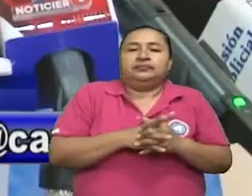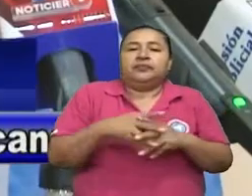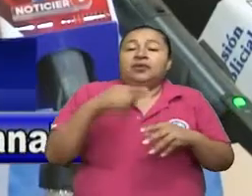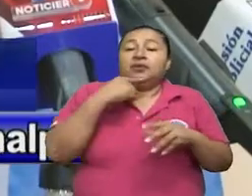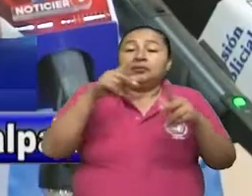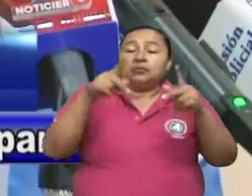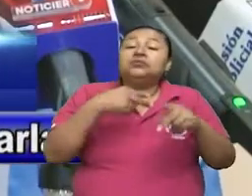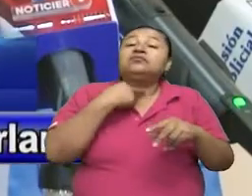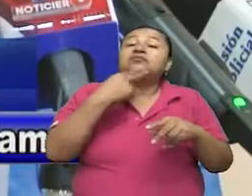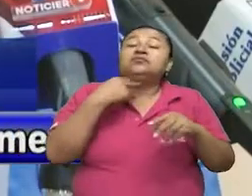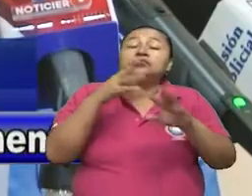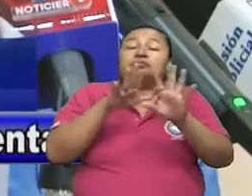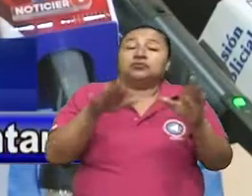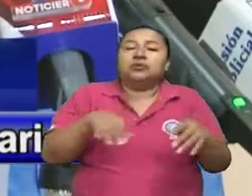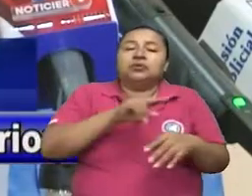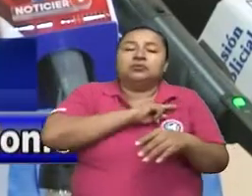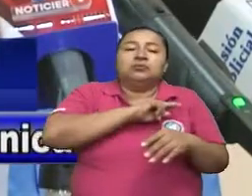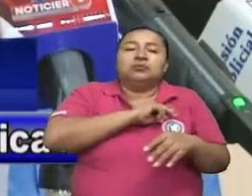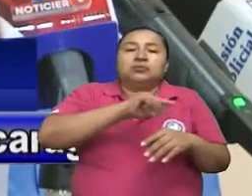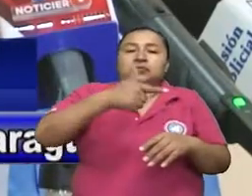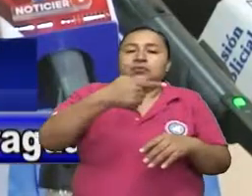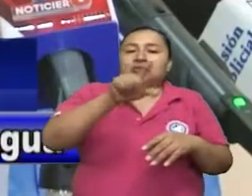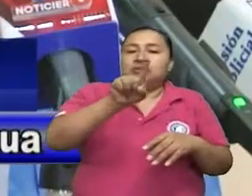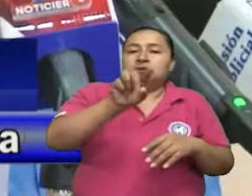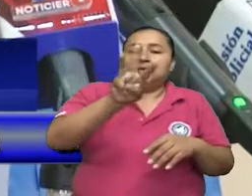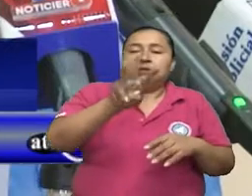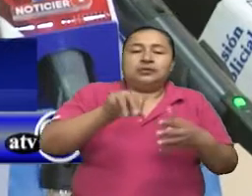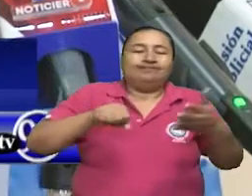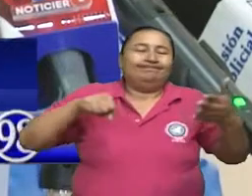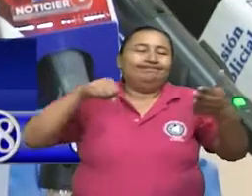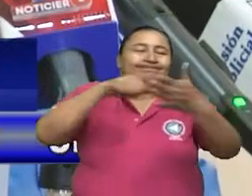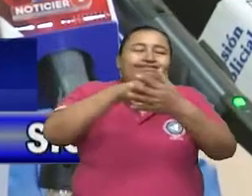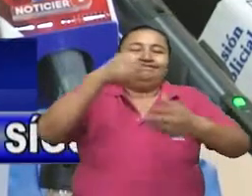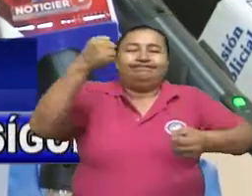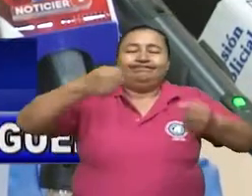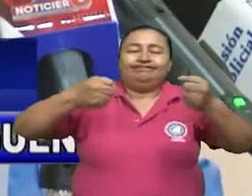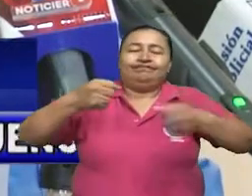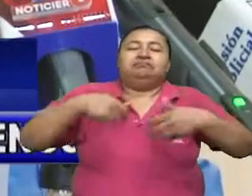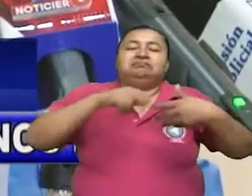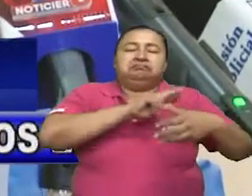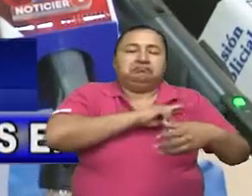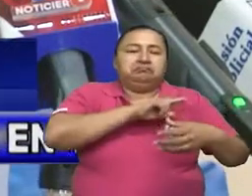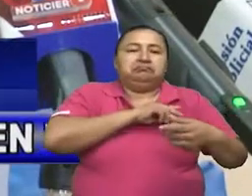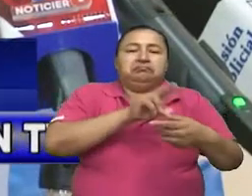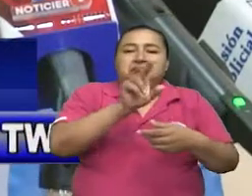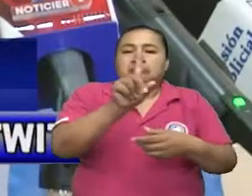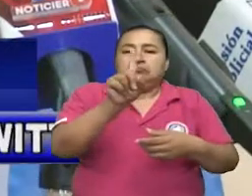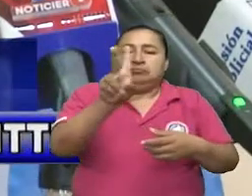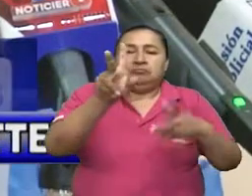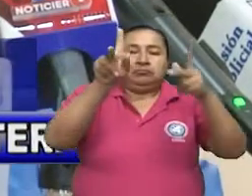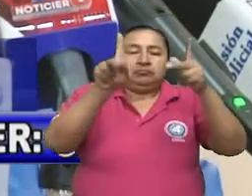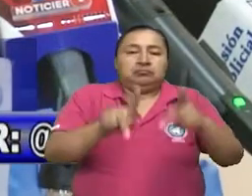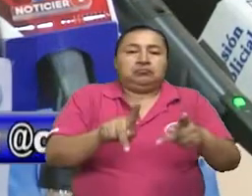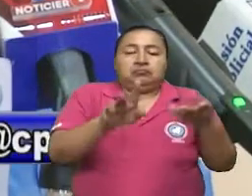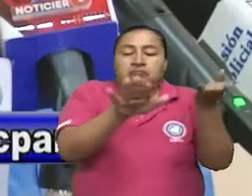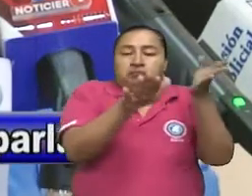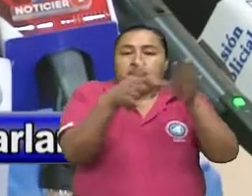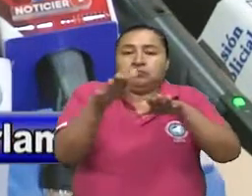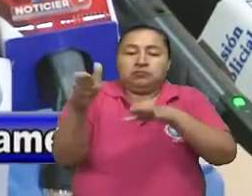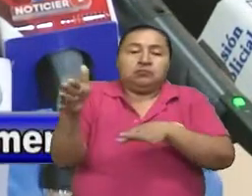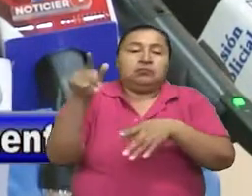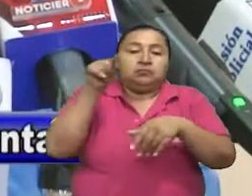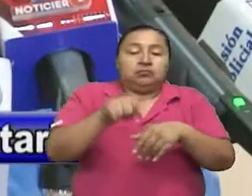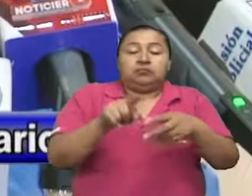Ocurrieron 713 accidentes de tránsito. Resultaron 12 personas fallecidas